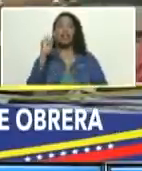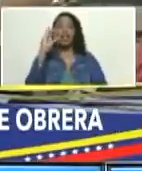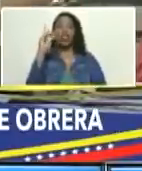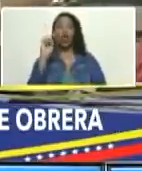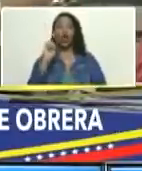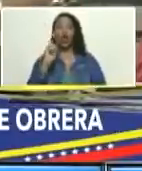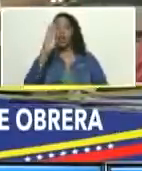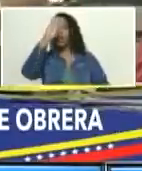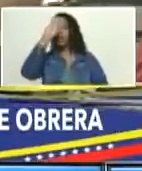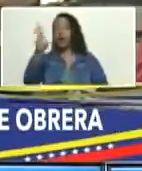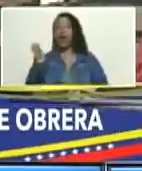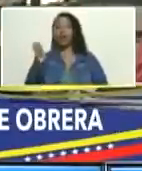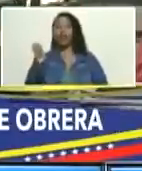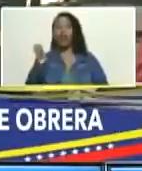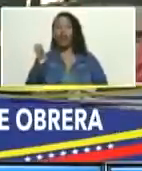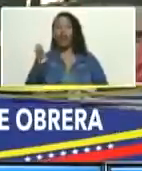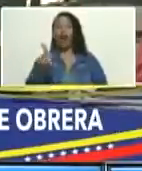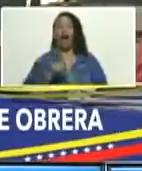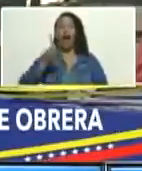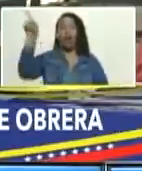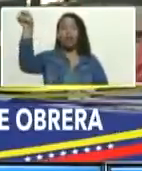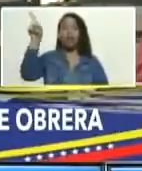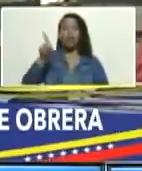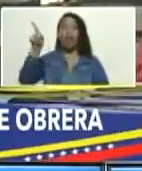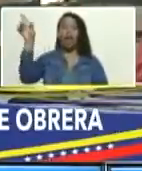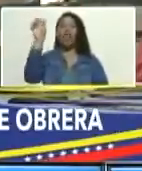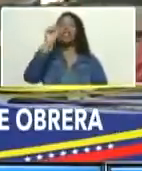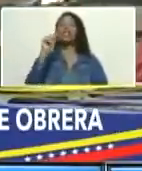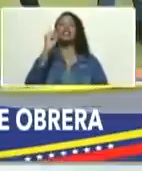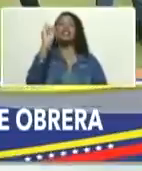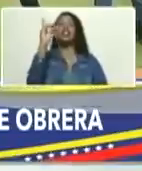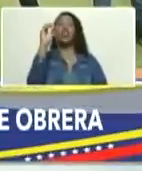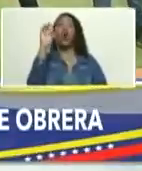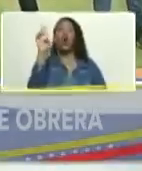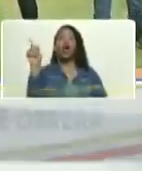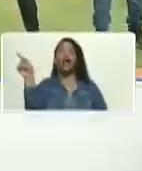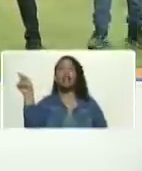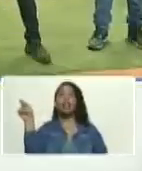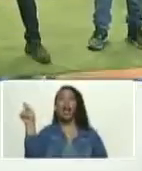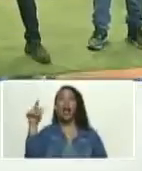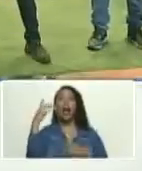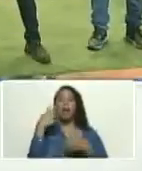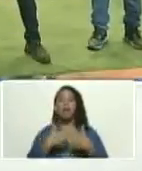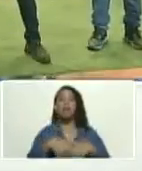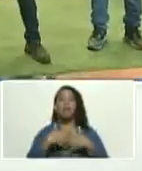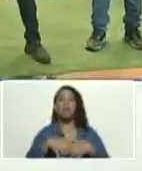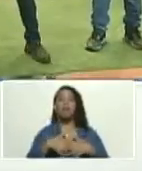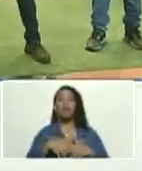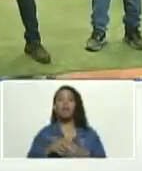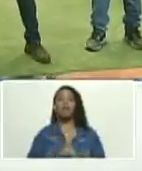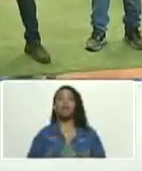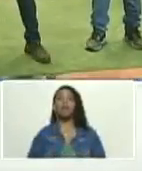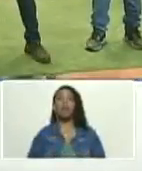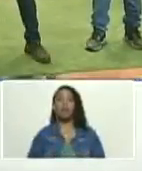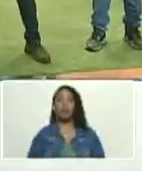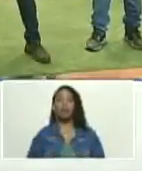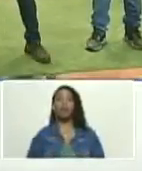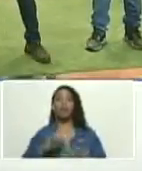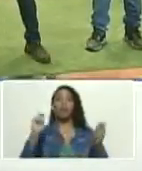Vámonos directo allá a Sidor, a la siderúrgica del Orinoco, Alfredo